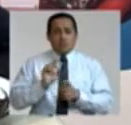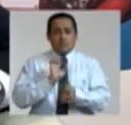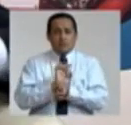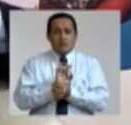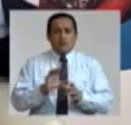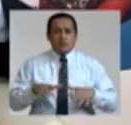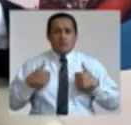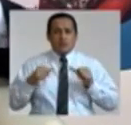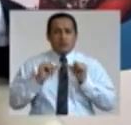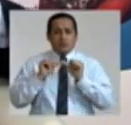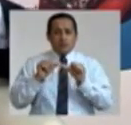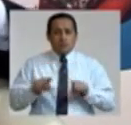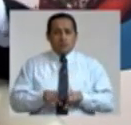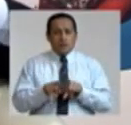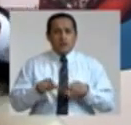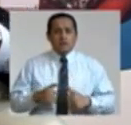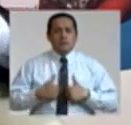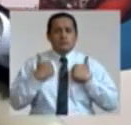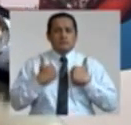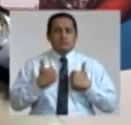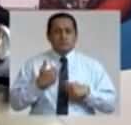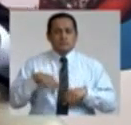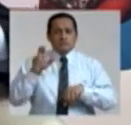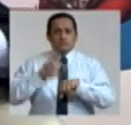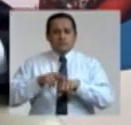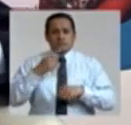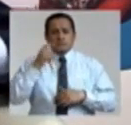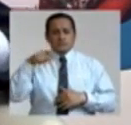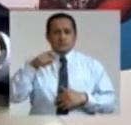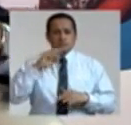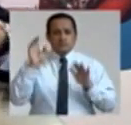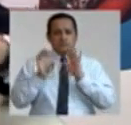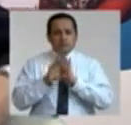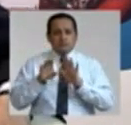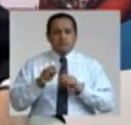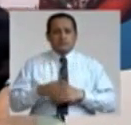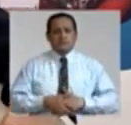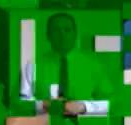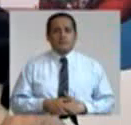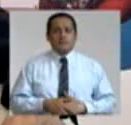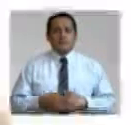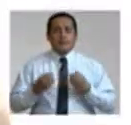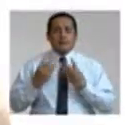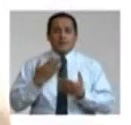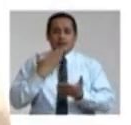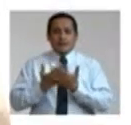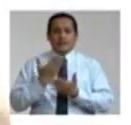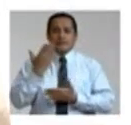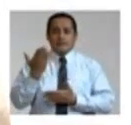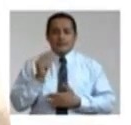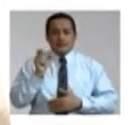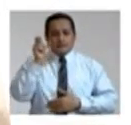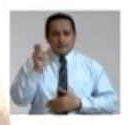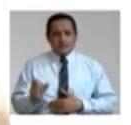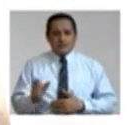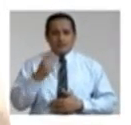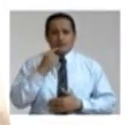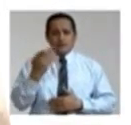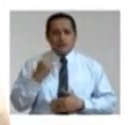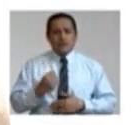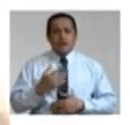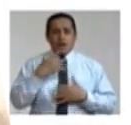libertad, ¿verdad?, mantenga su condición de ser una persona con dignidad humana. Muy bien, agradecemos mucho